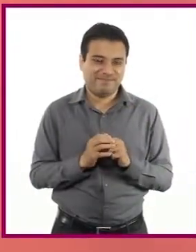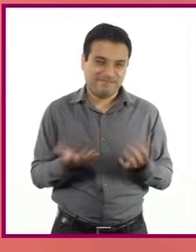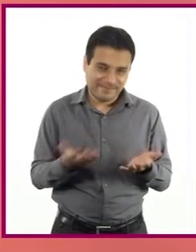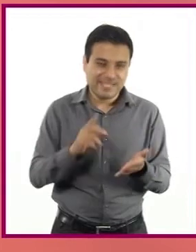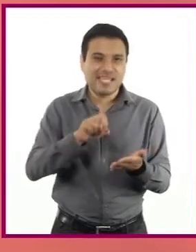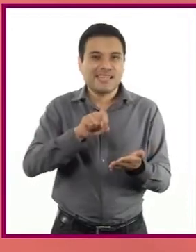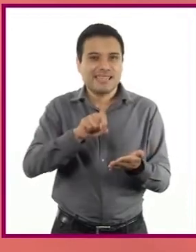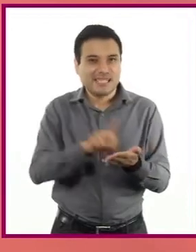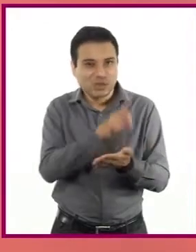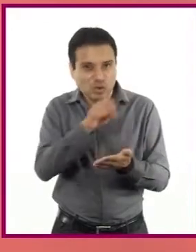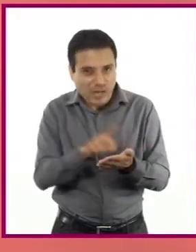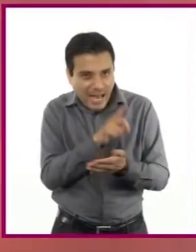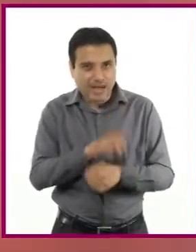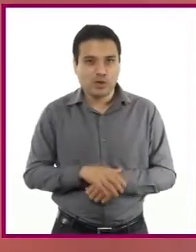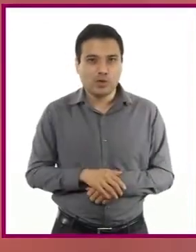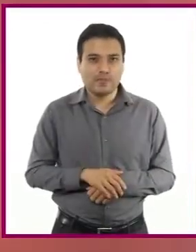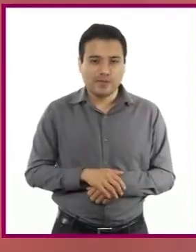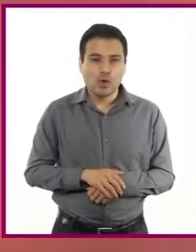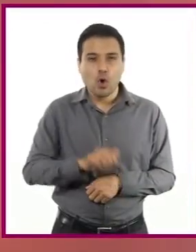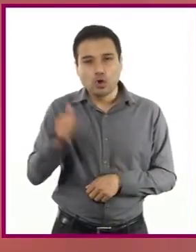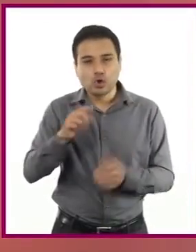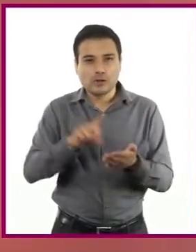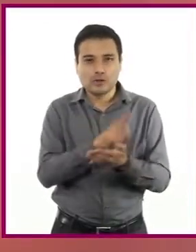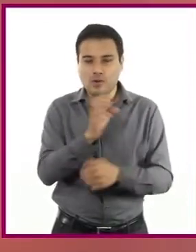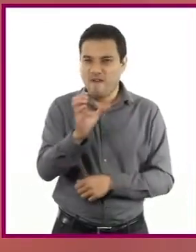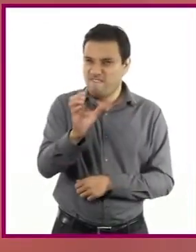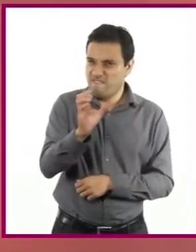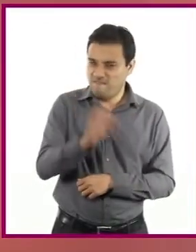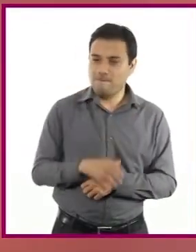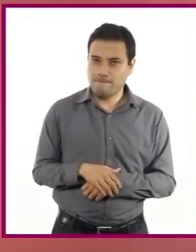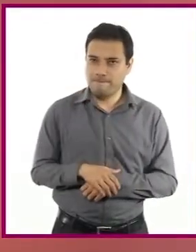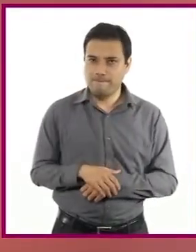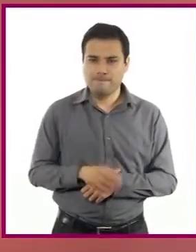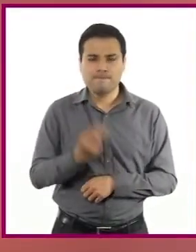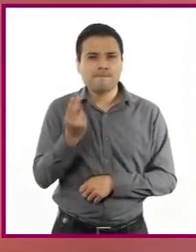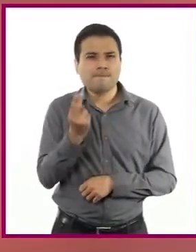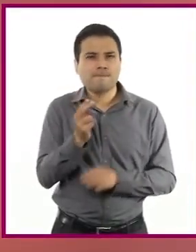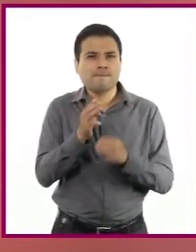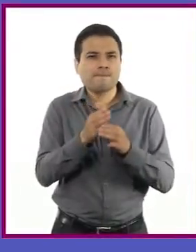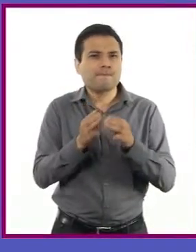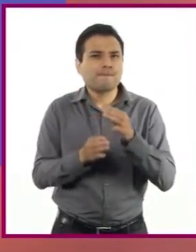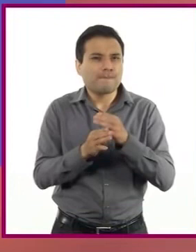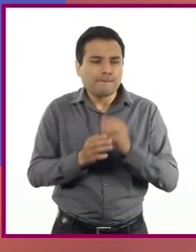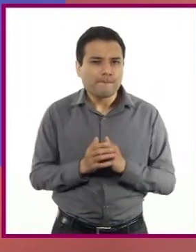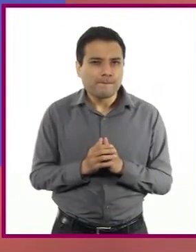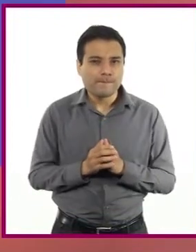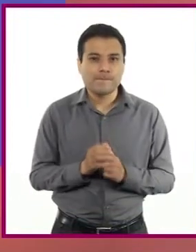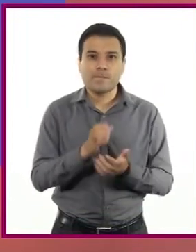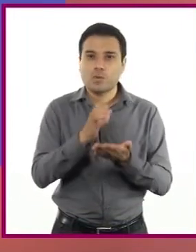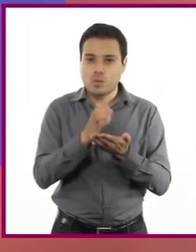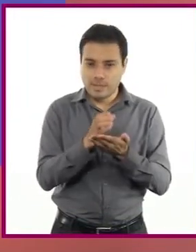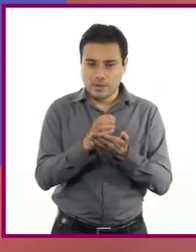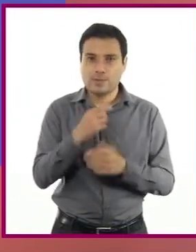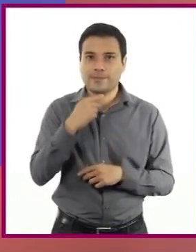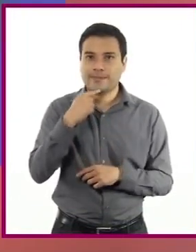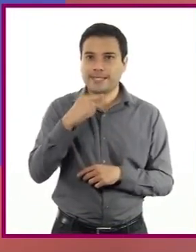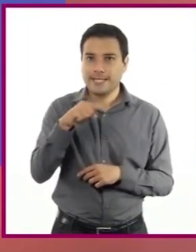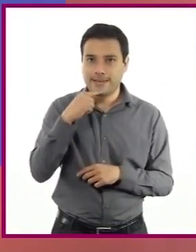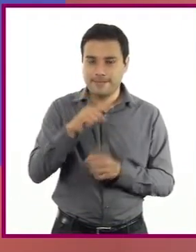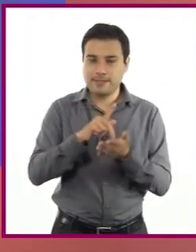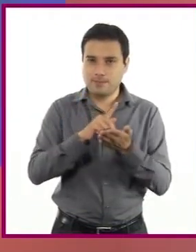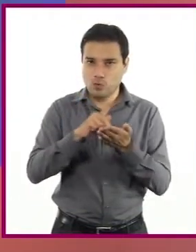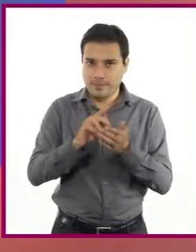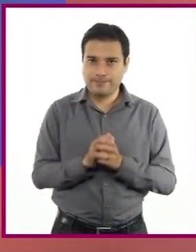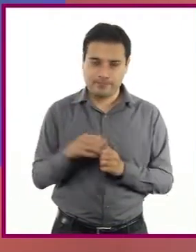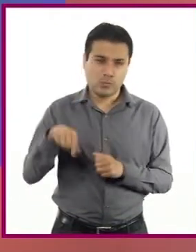las enciclopedias. Los materiales que van a necesitar para esta sesión son cuaderno y lápiz o bolígrafo para que